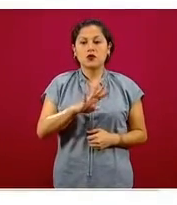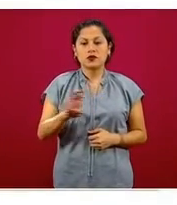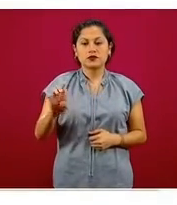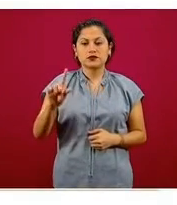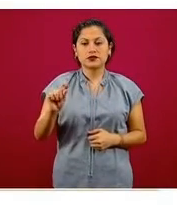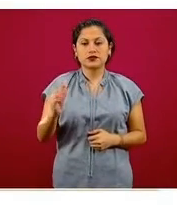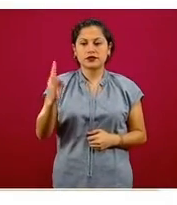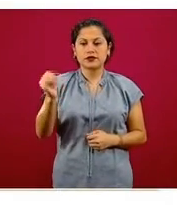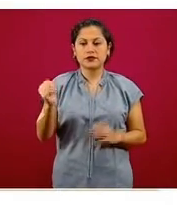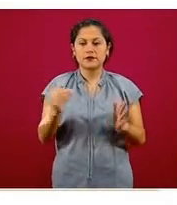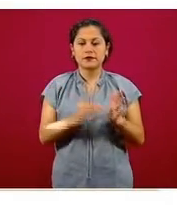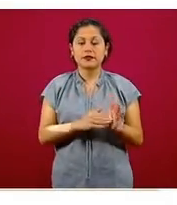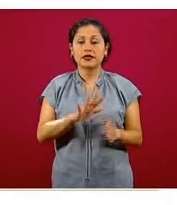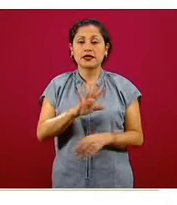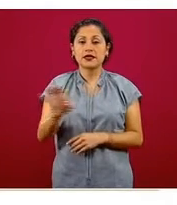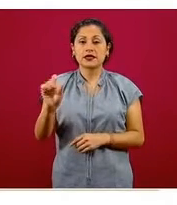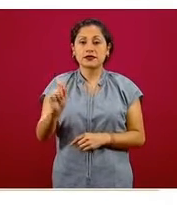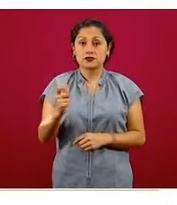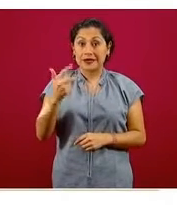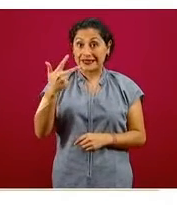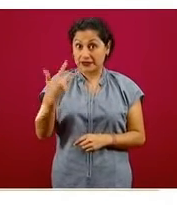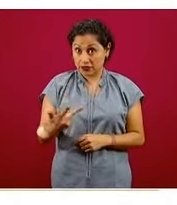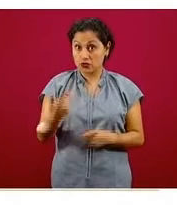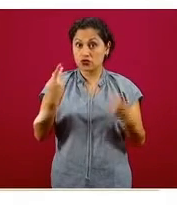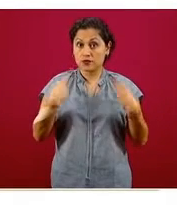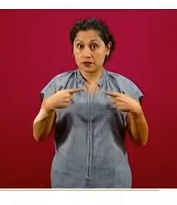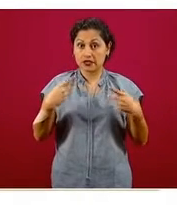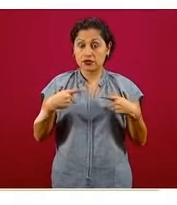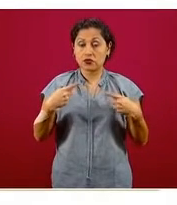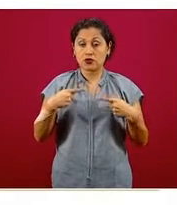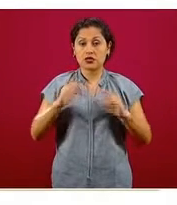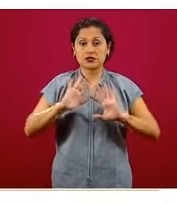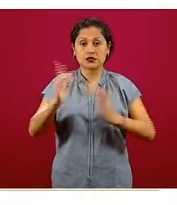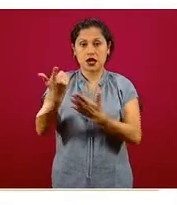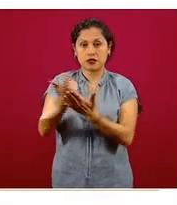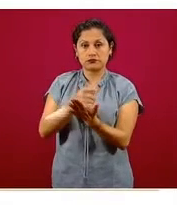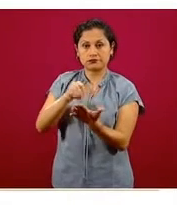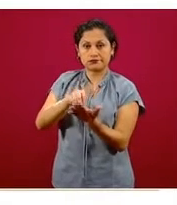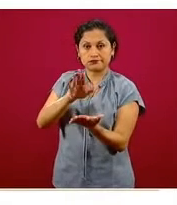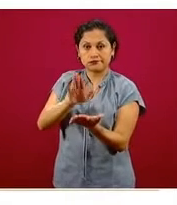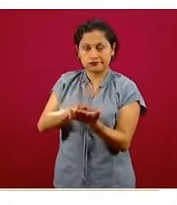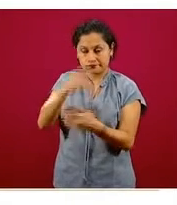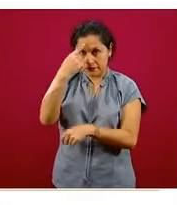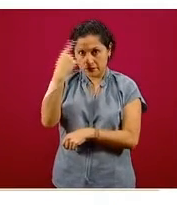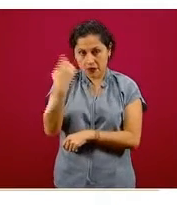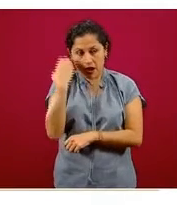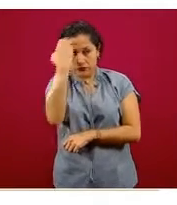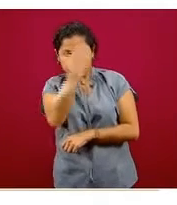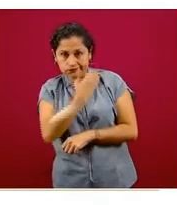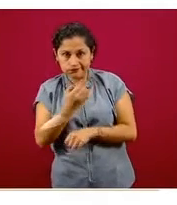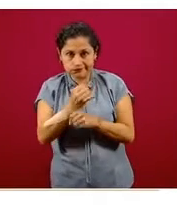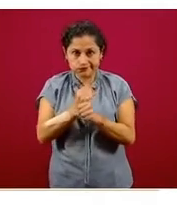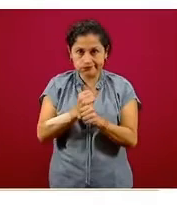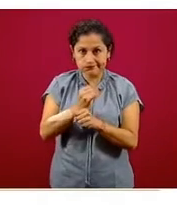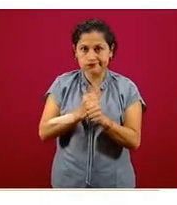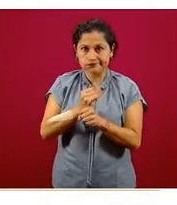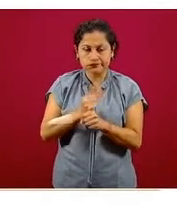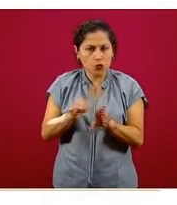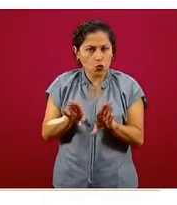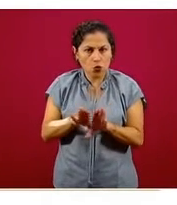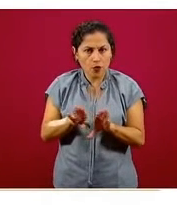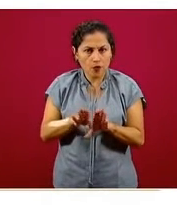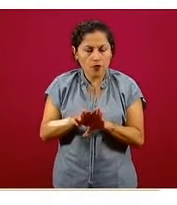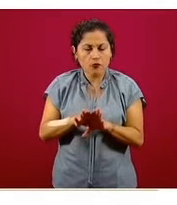479.528 son las personas que ahora han ingresado a protocolo de estudio. Como parte de este protocolo de estudio, se les ha tomado una